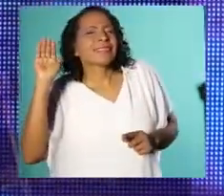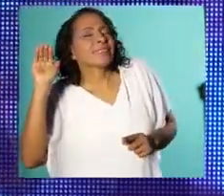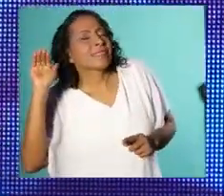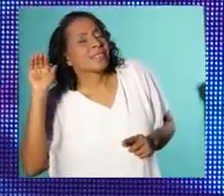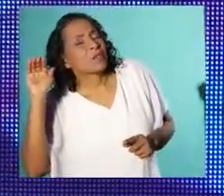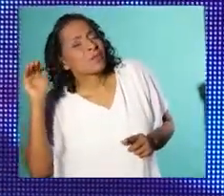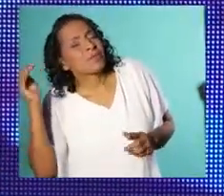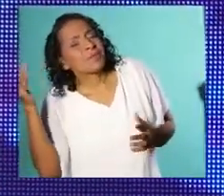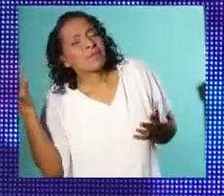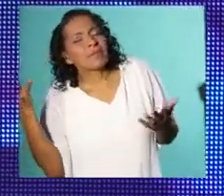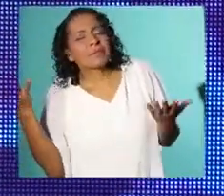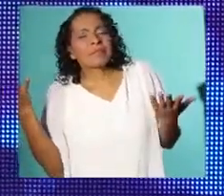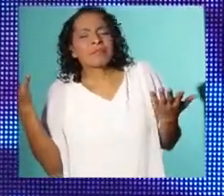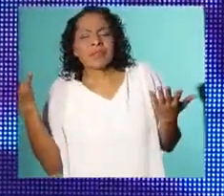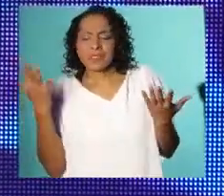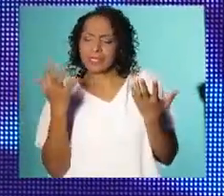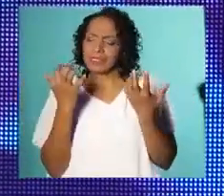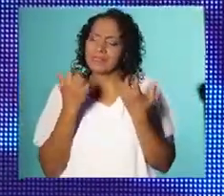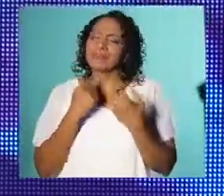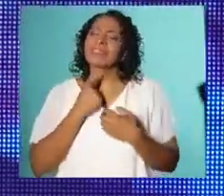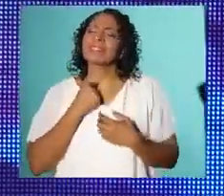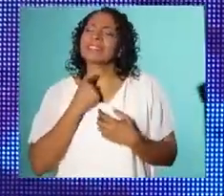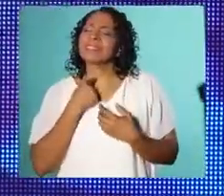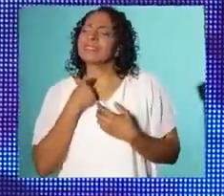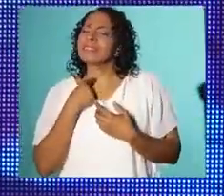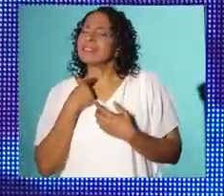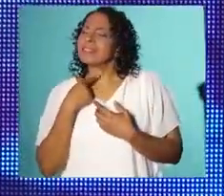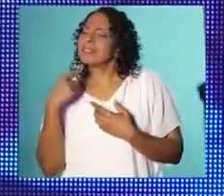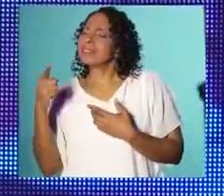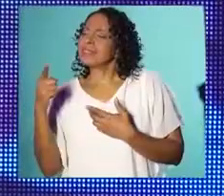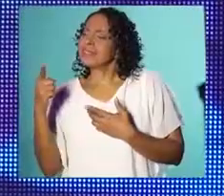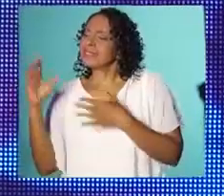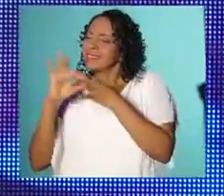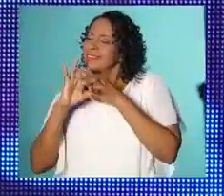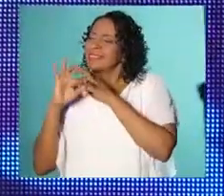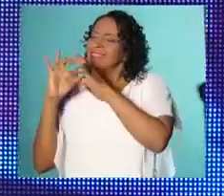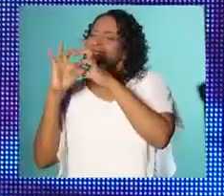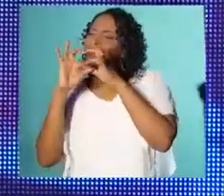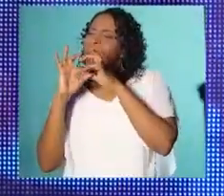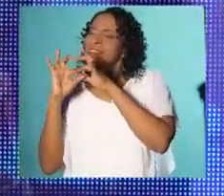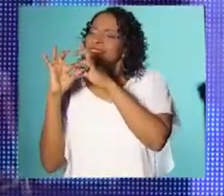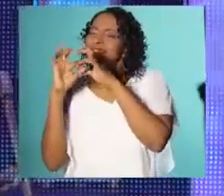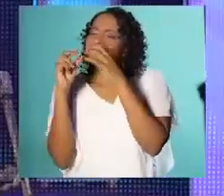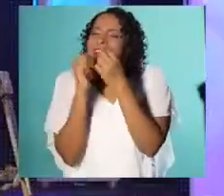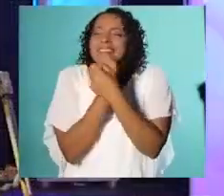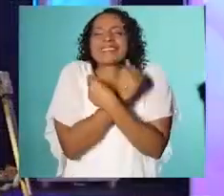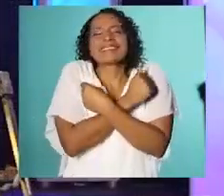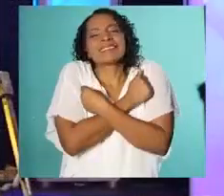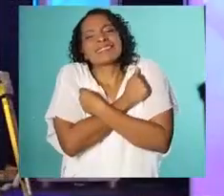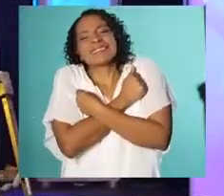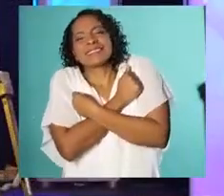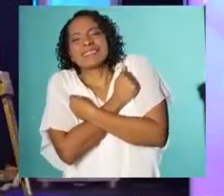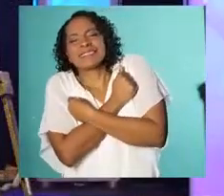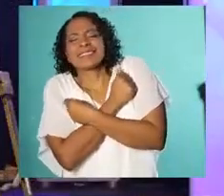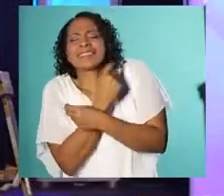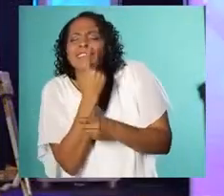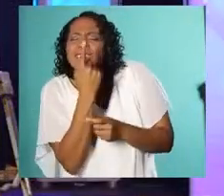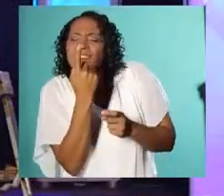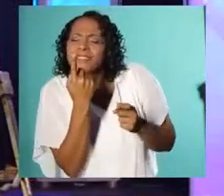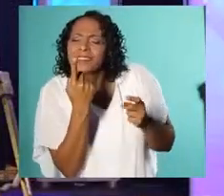Quisiera hacer contigo un pacto, apostémosle al amor. Cada momento que